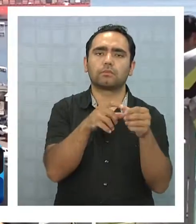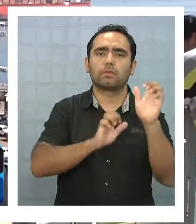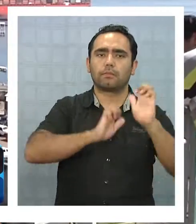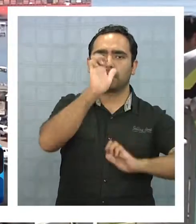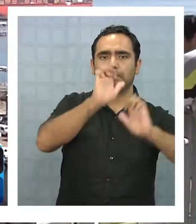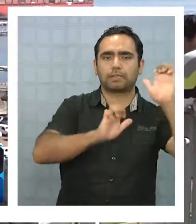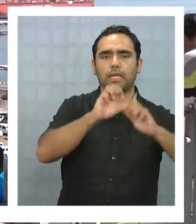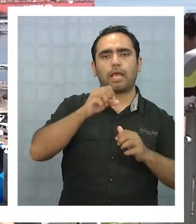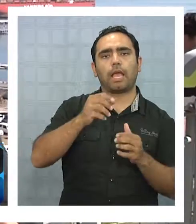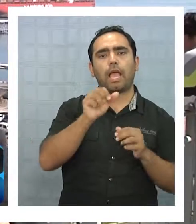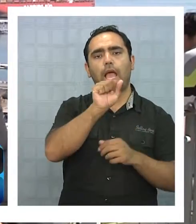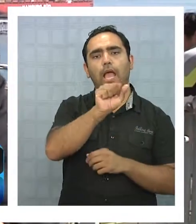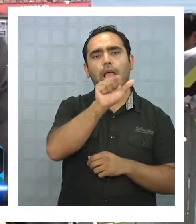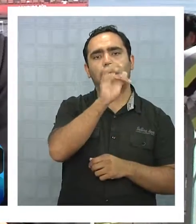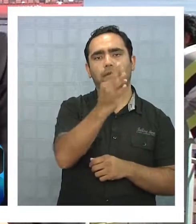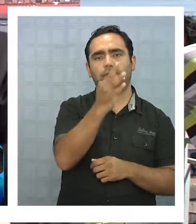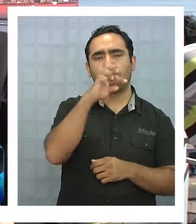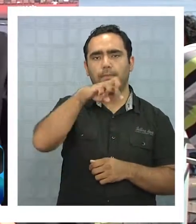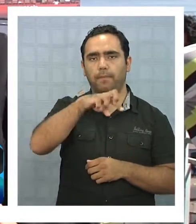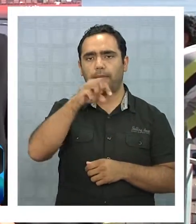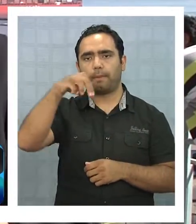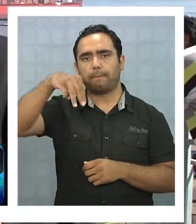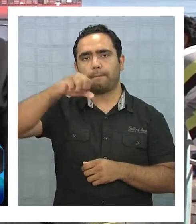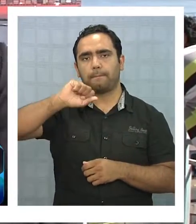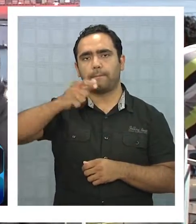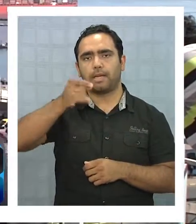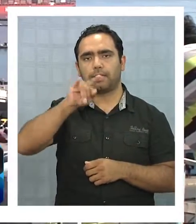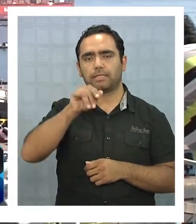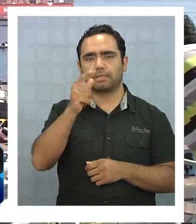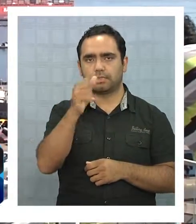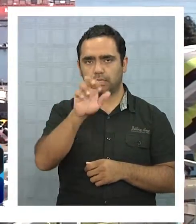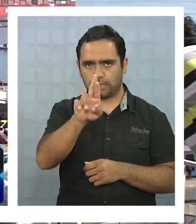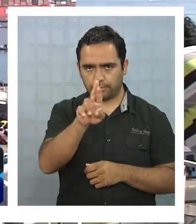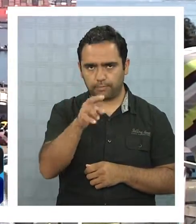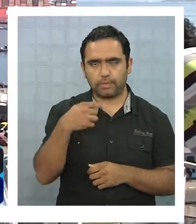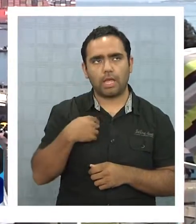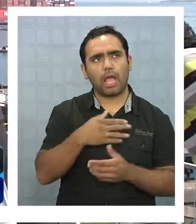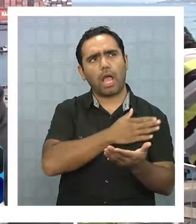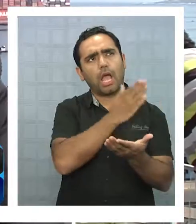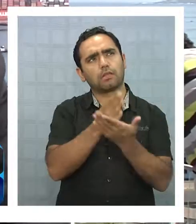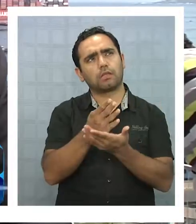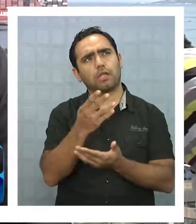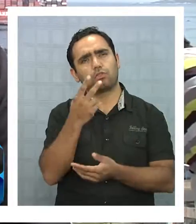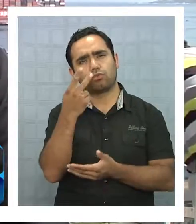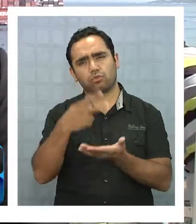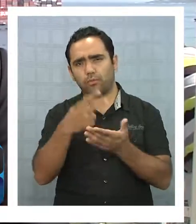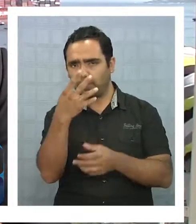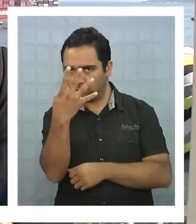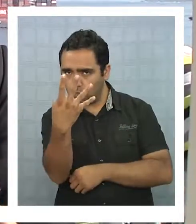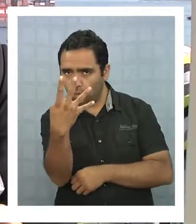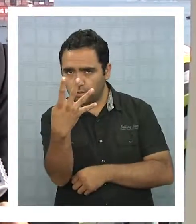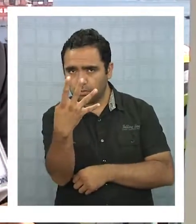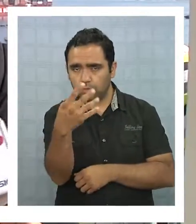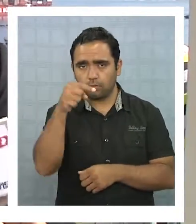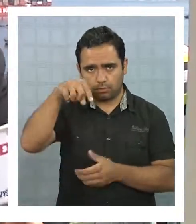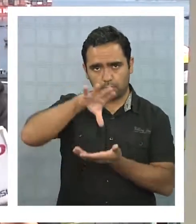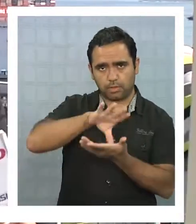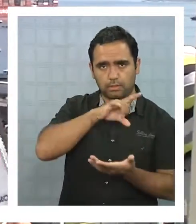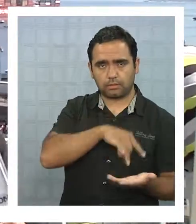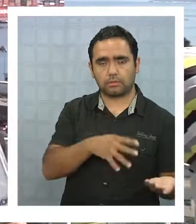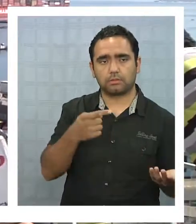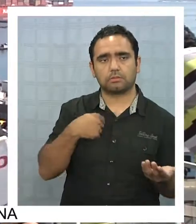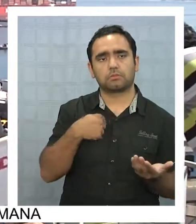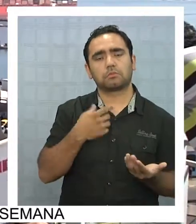Magister, que tuvo existencia hasta el año 2004 en el país. Y tenía que